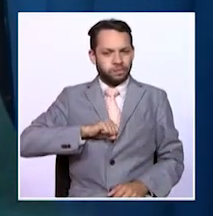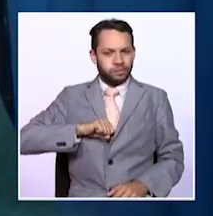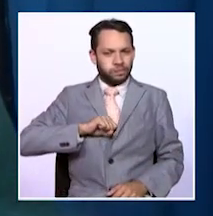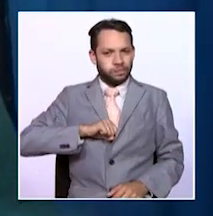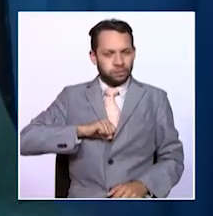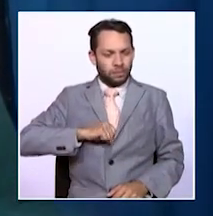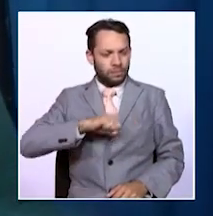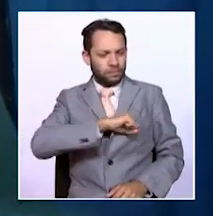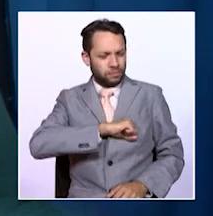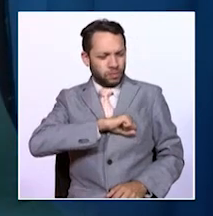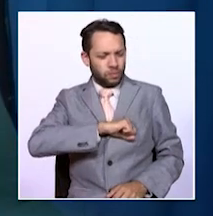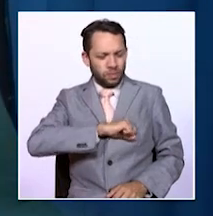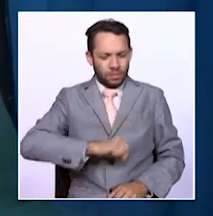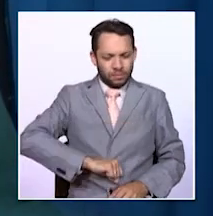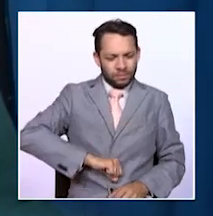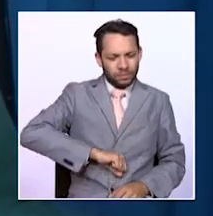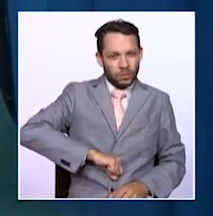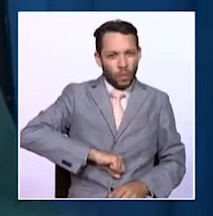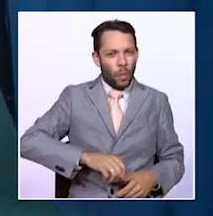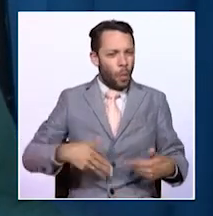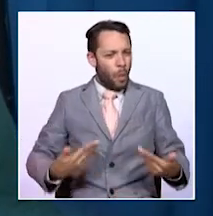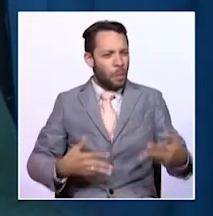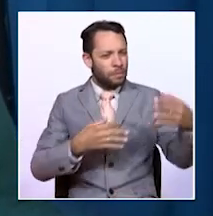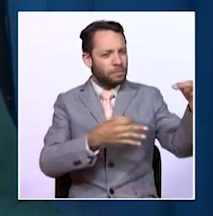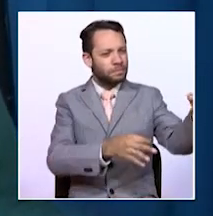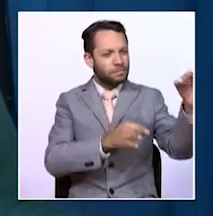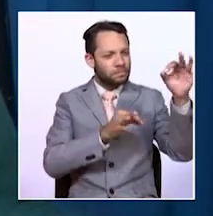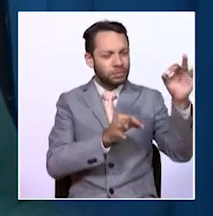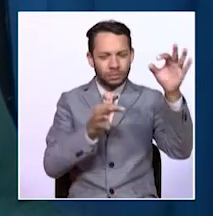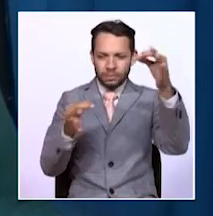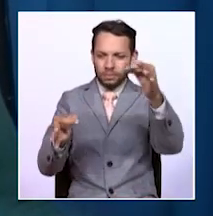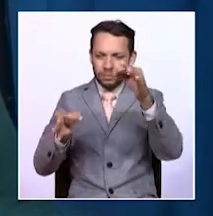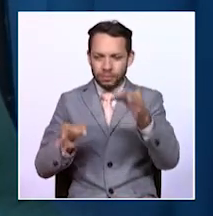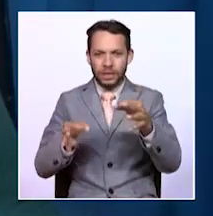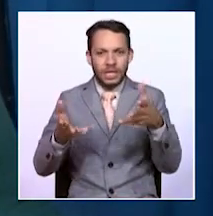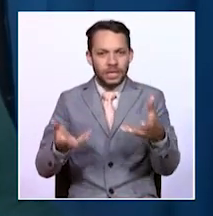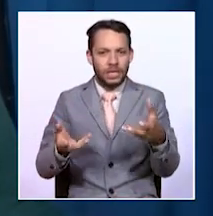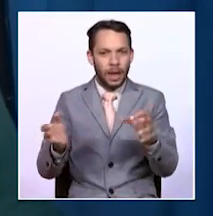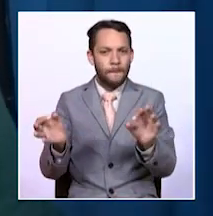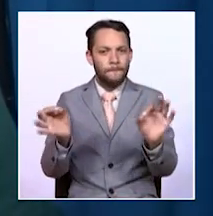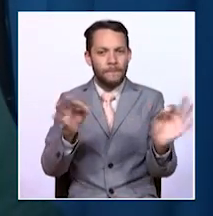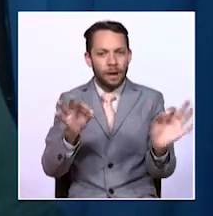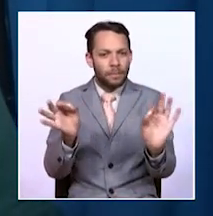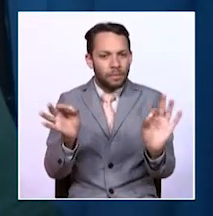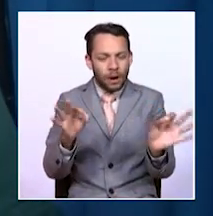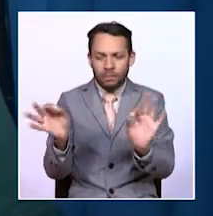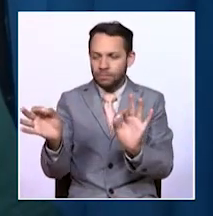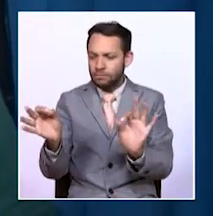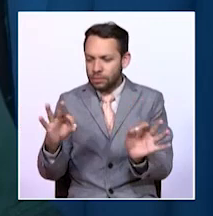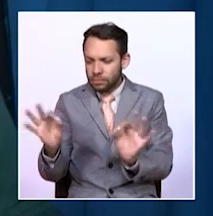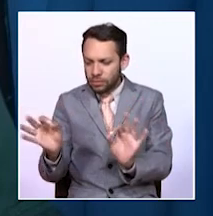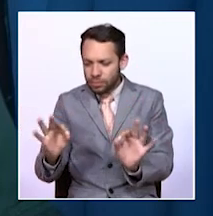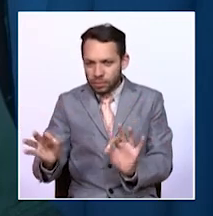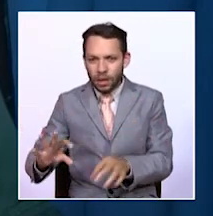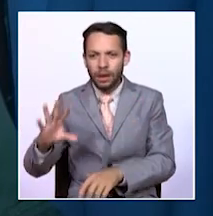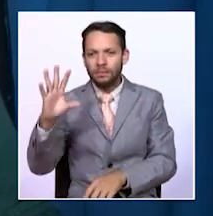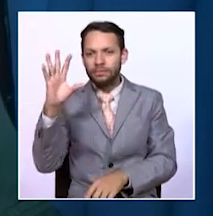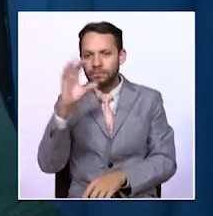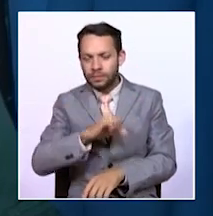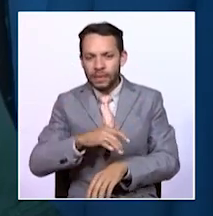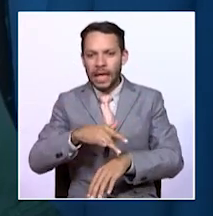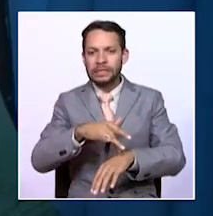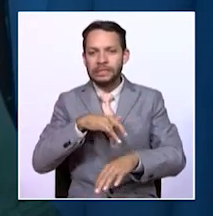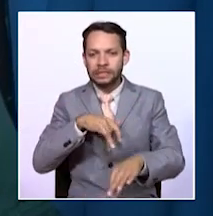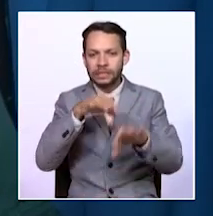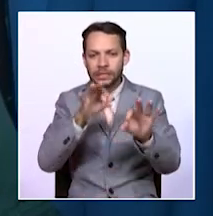de cómo nosotros hemos implementado una forma de poder hacer prevención para poder detectar tempranamente muchas de